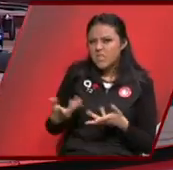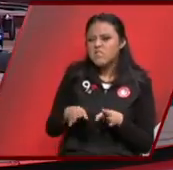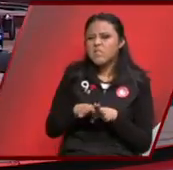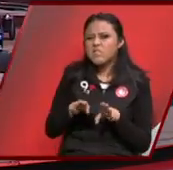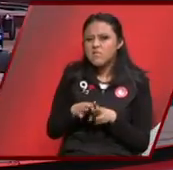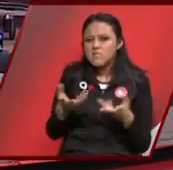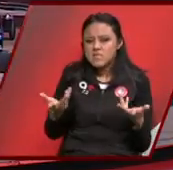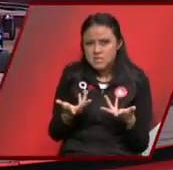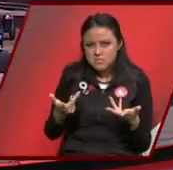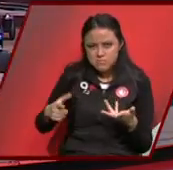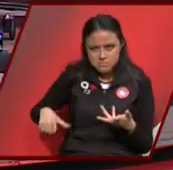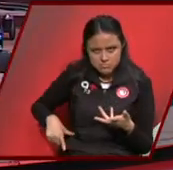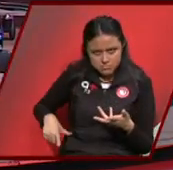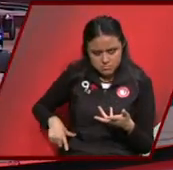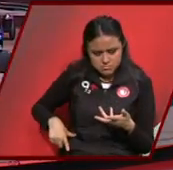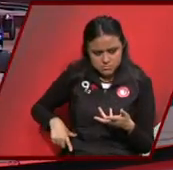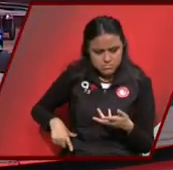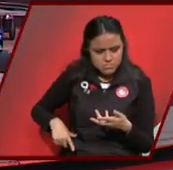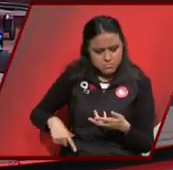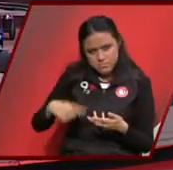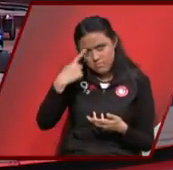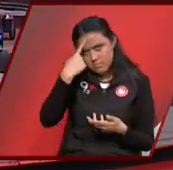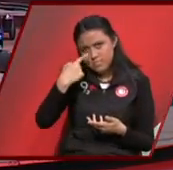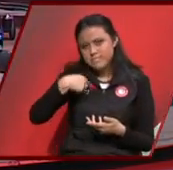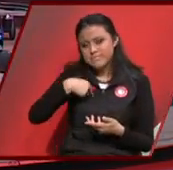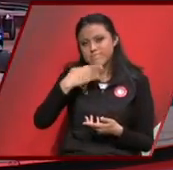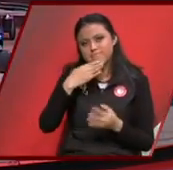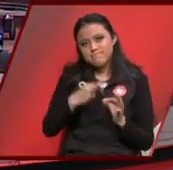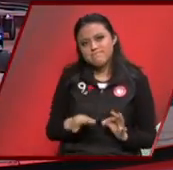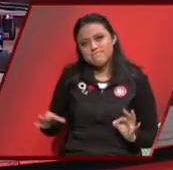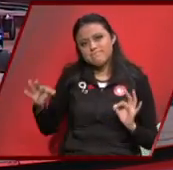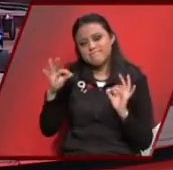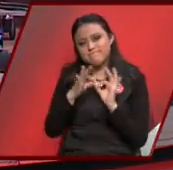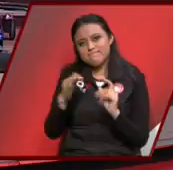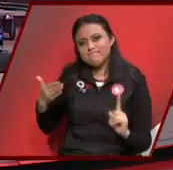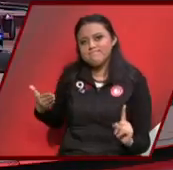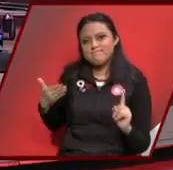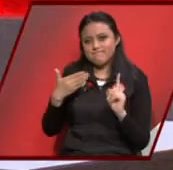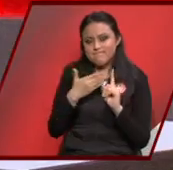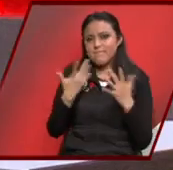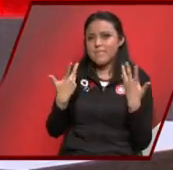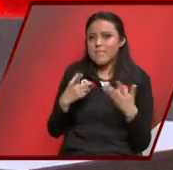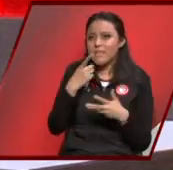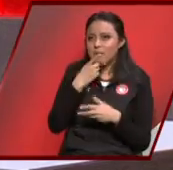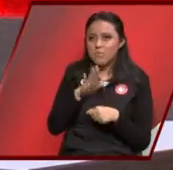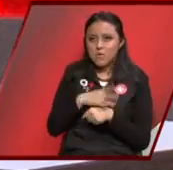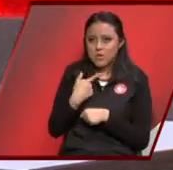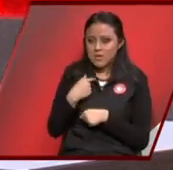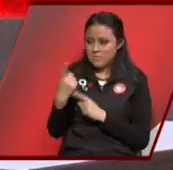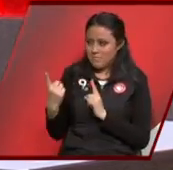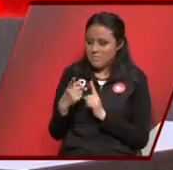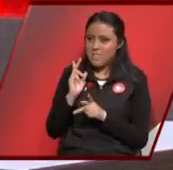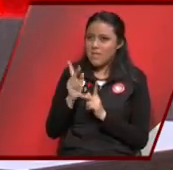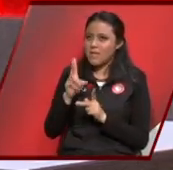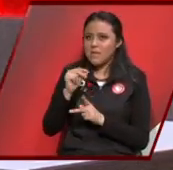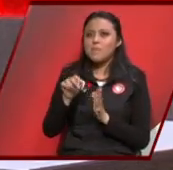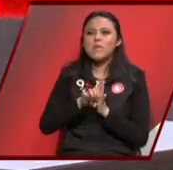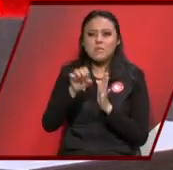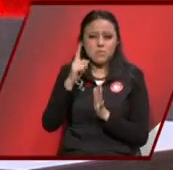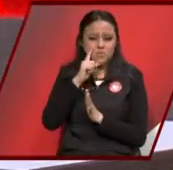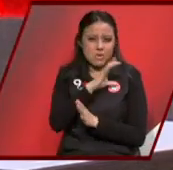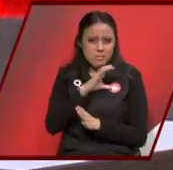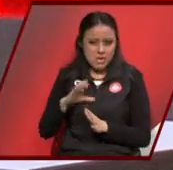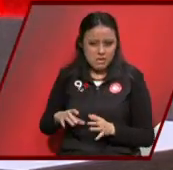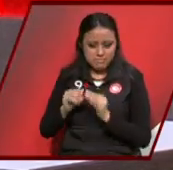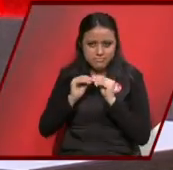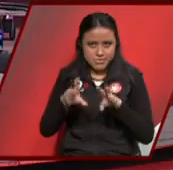las va a contemplar el gobierno que para usted mí, quiere encabezar? Para mí son prioridad. Y no es de dicho a partir de que estoy platicando contigo. Si tú revisas